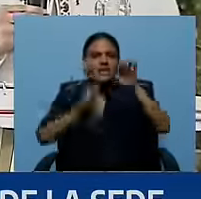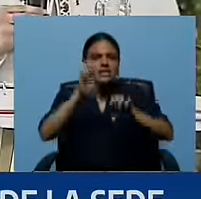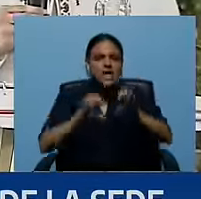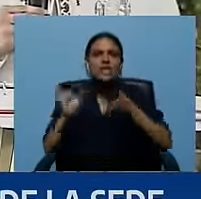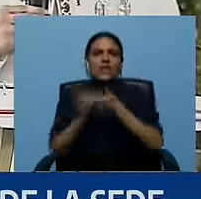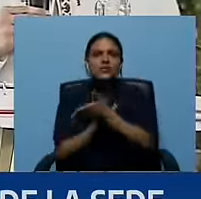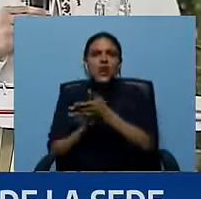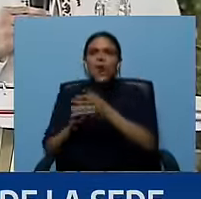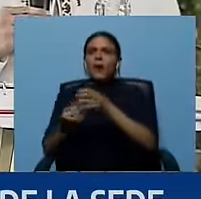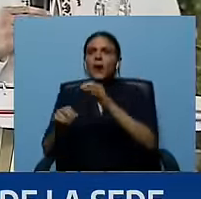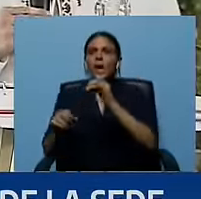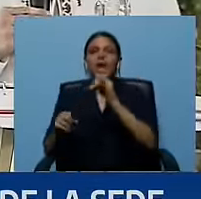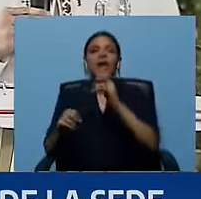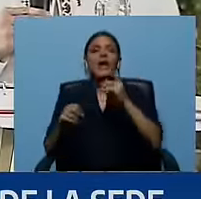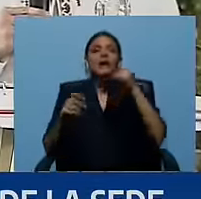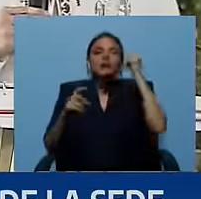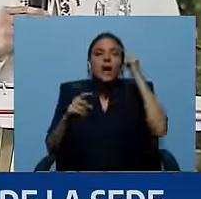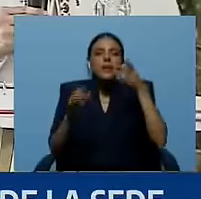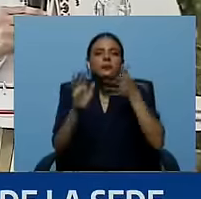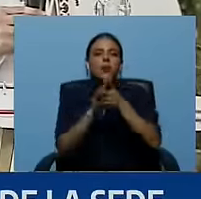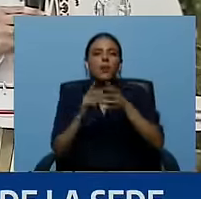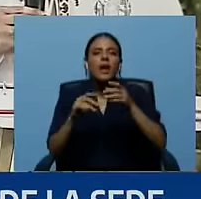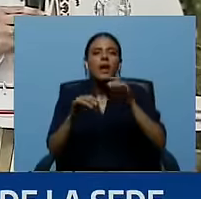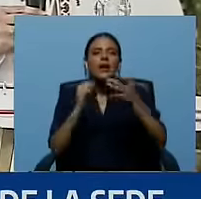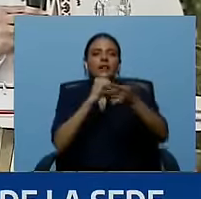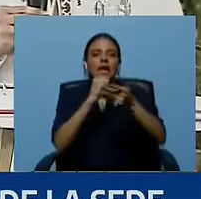datos. Estamos nanotecnología.